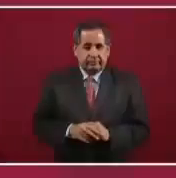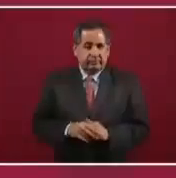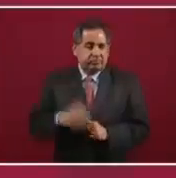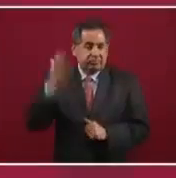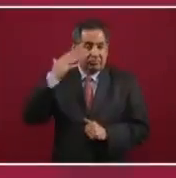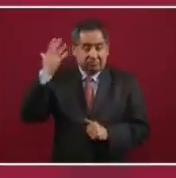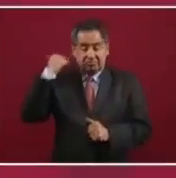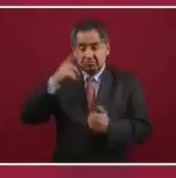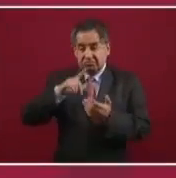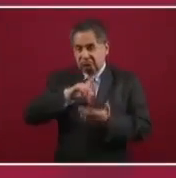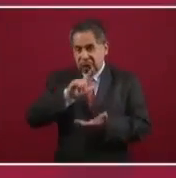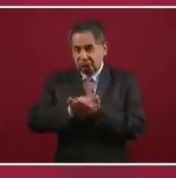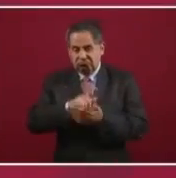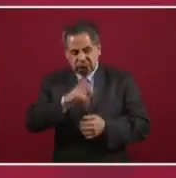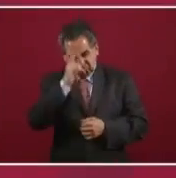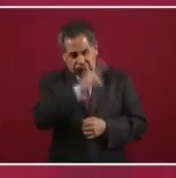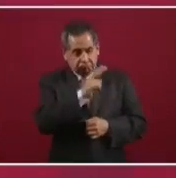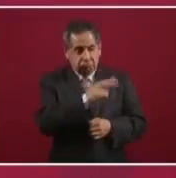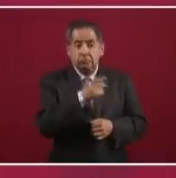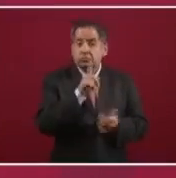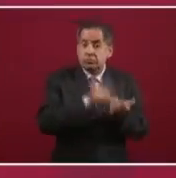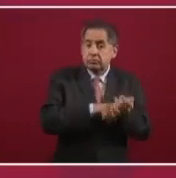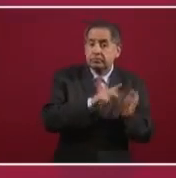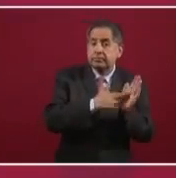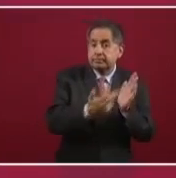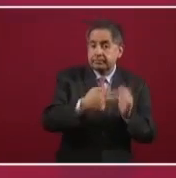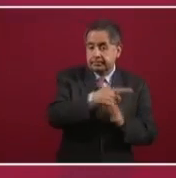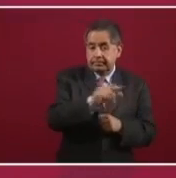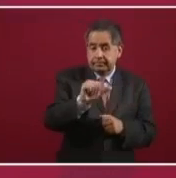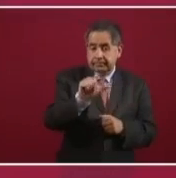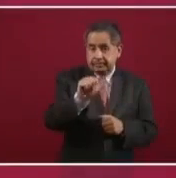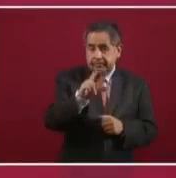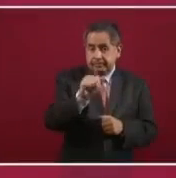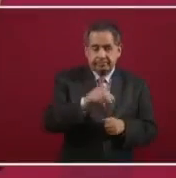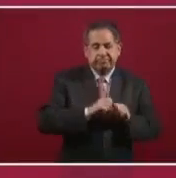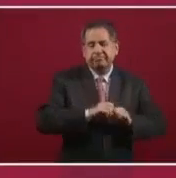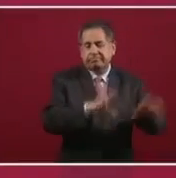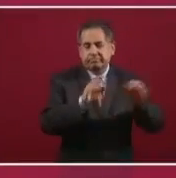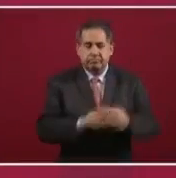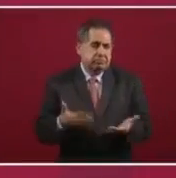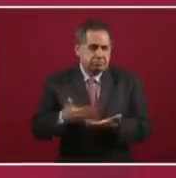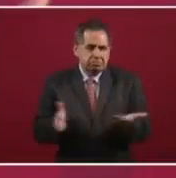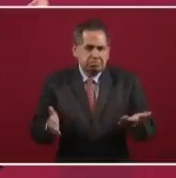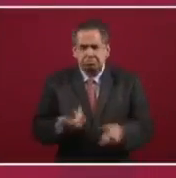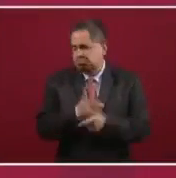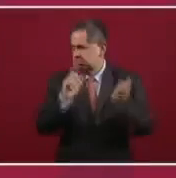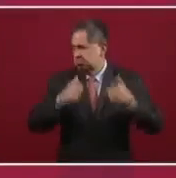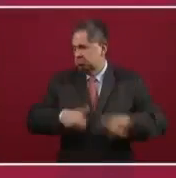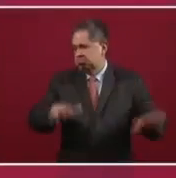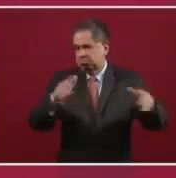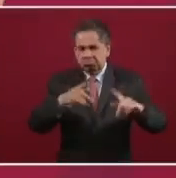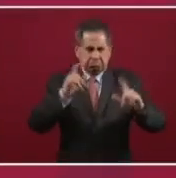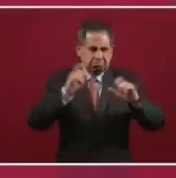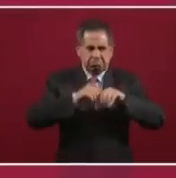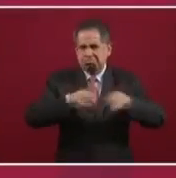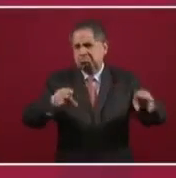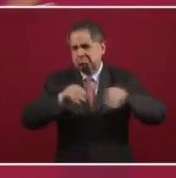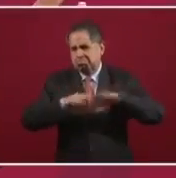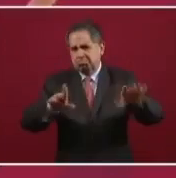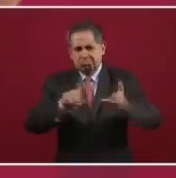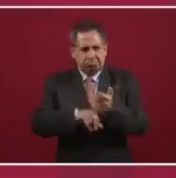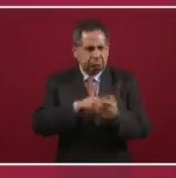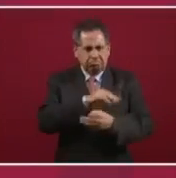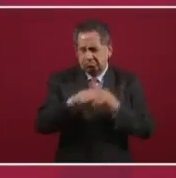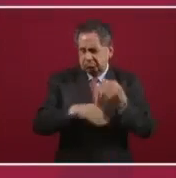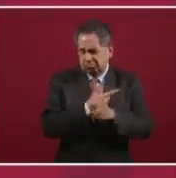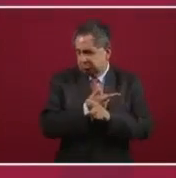más censura y se permitía. Pues ahora, con más razón, se tiene que permitir